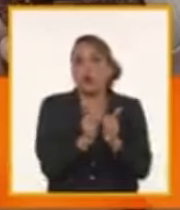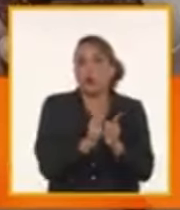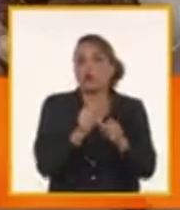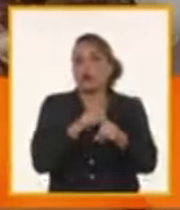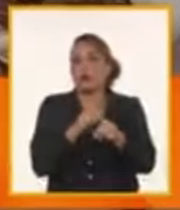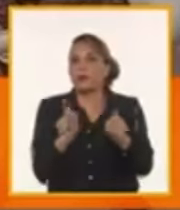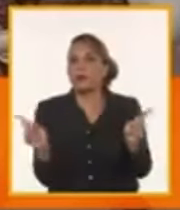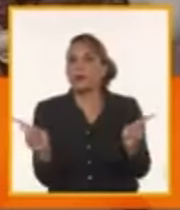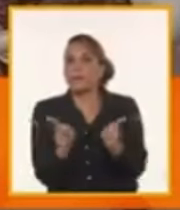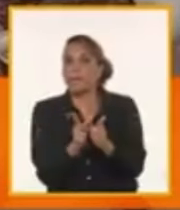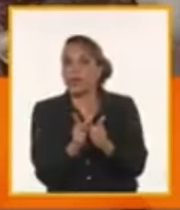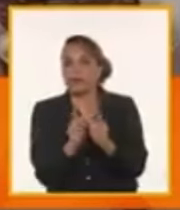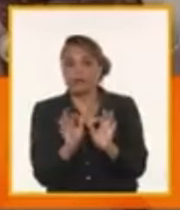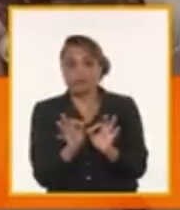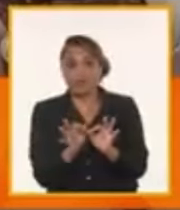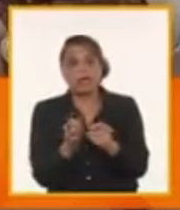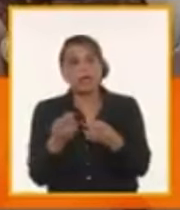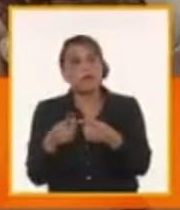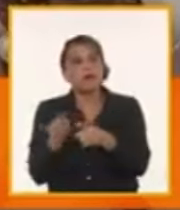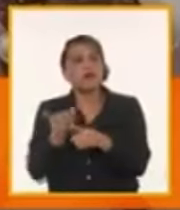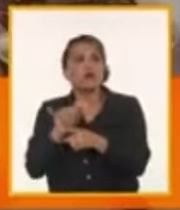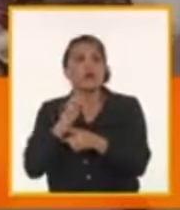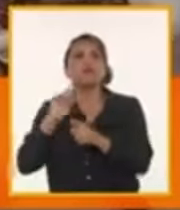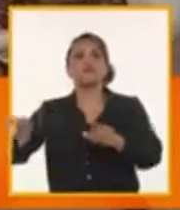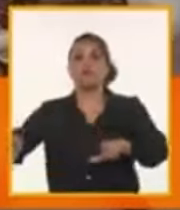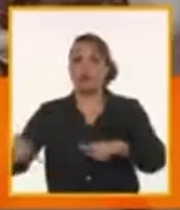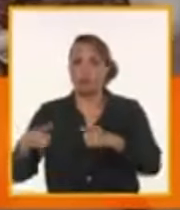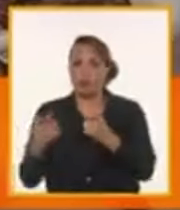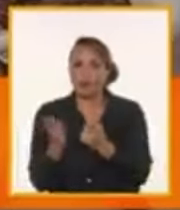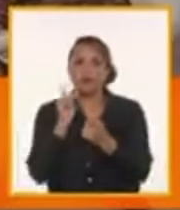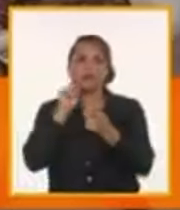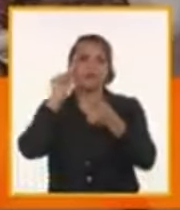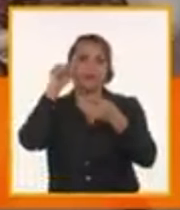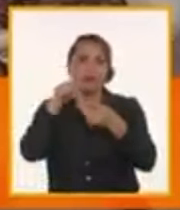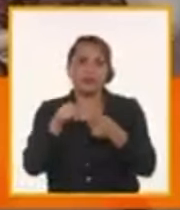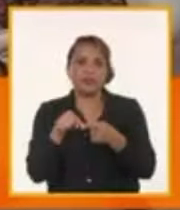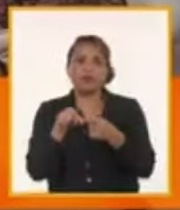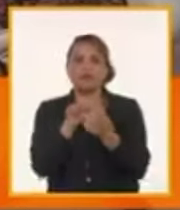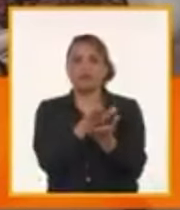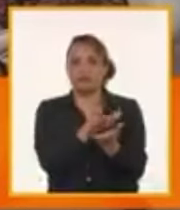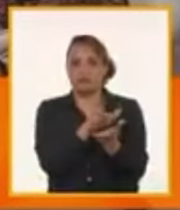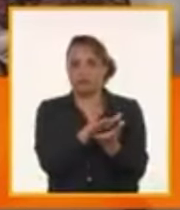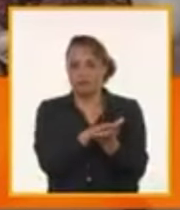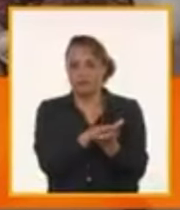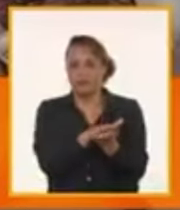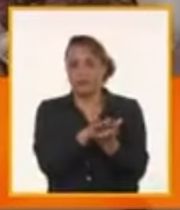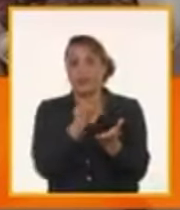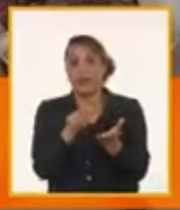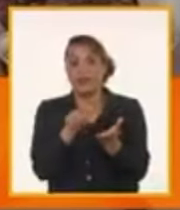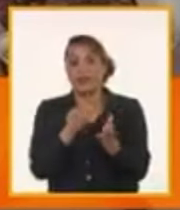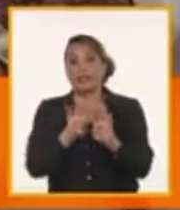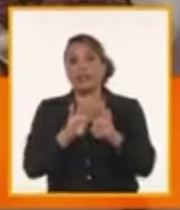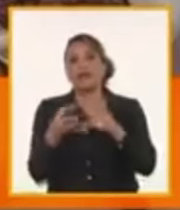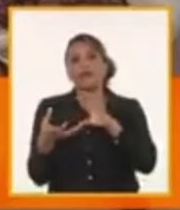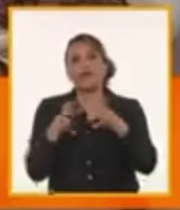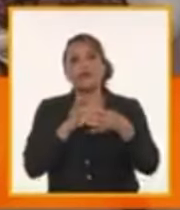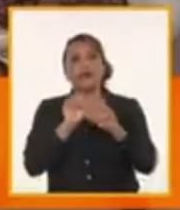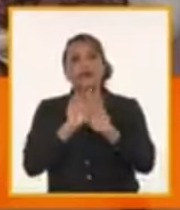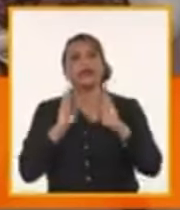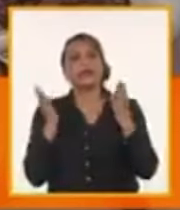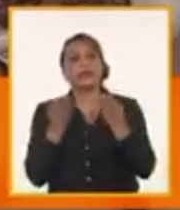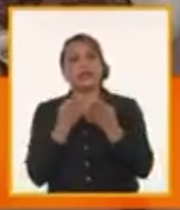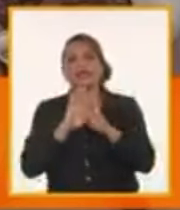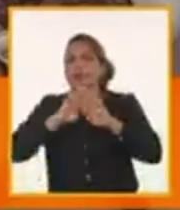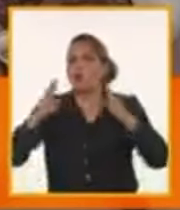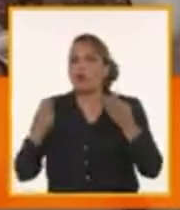tiempo pero que hay un cumplimiento de esos objetivos que están prestos yo creo que de manera general todo nuestro claut universitario ha sido